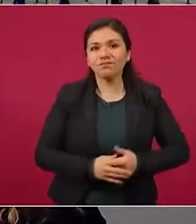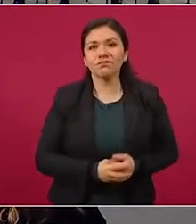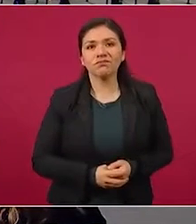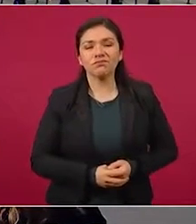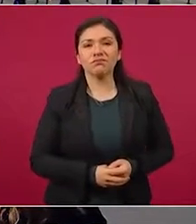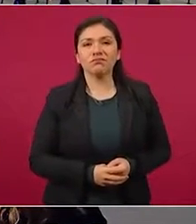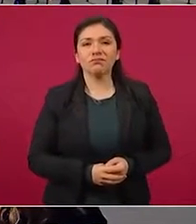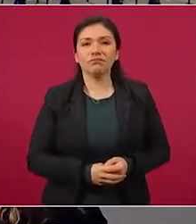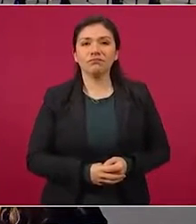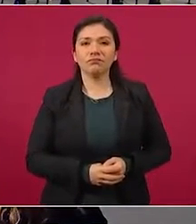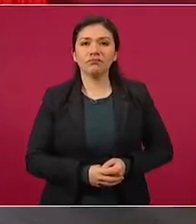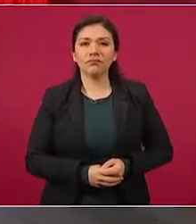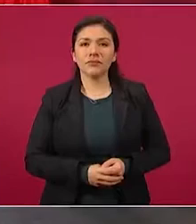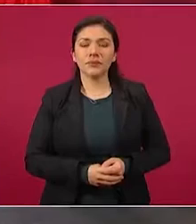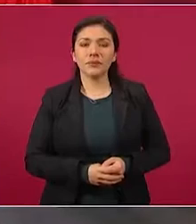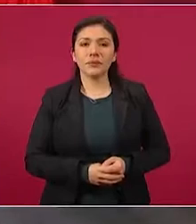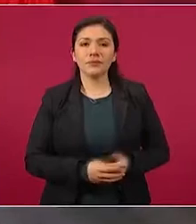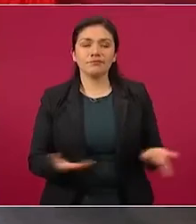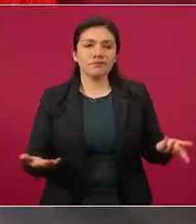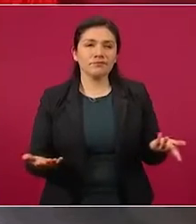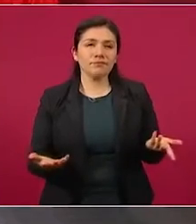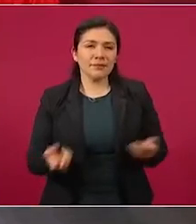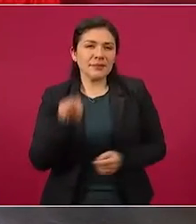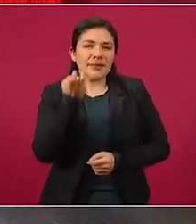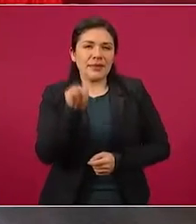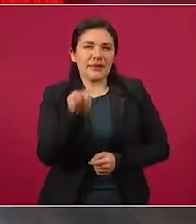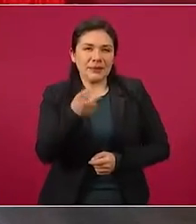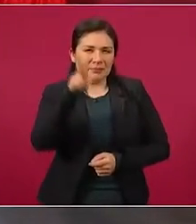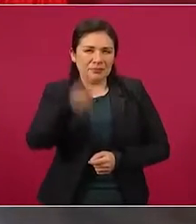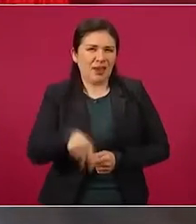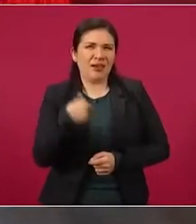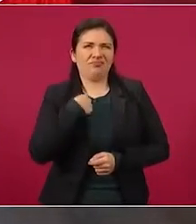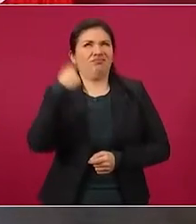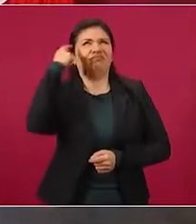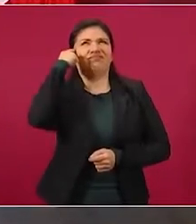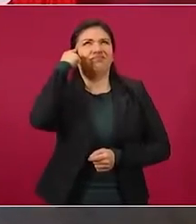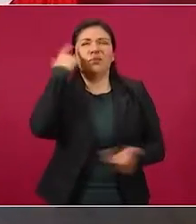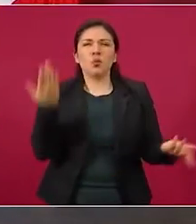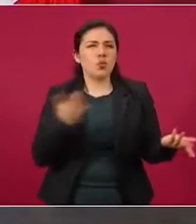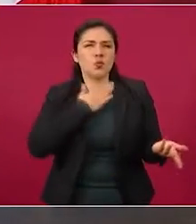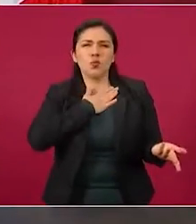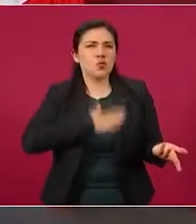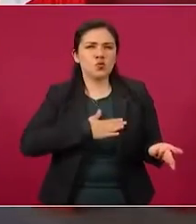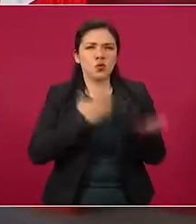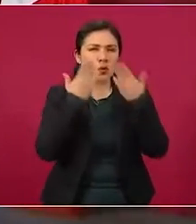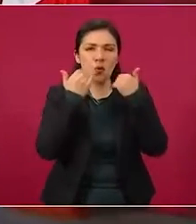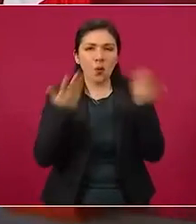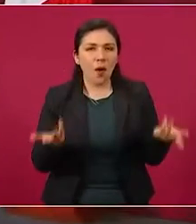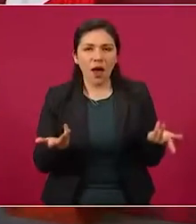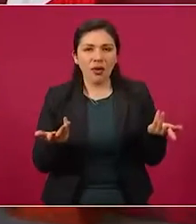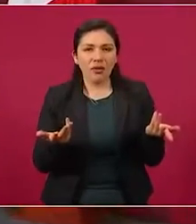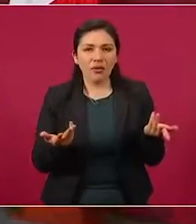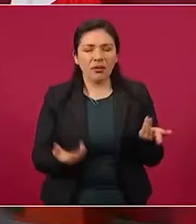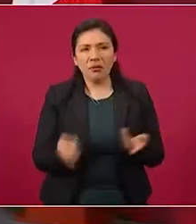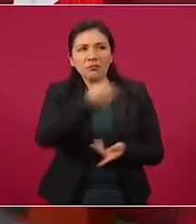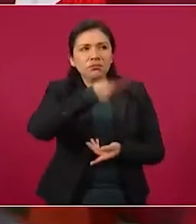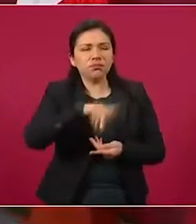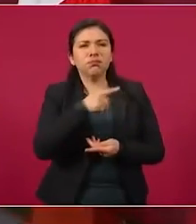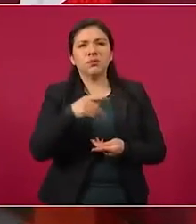Entonces, se me hace una gran injusticia, una